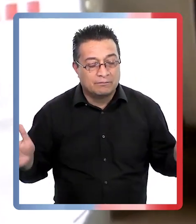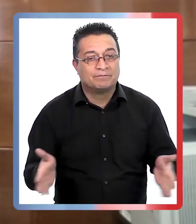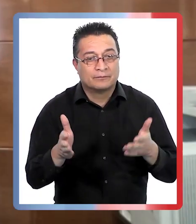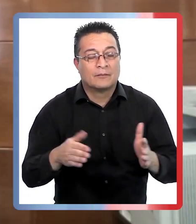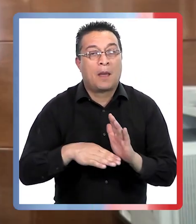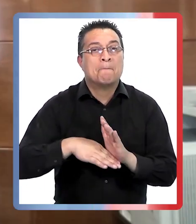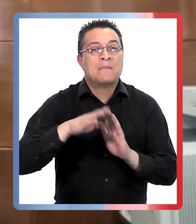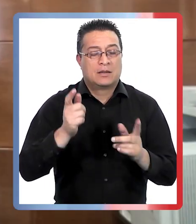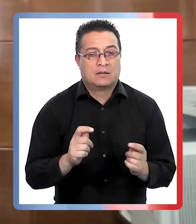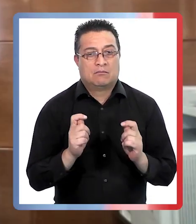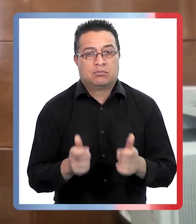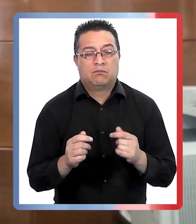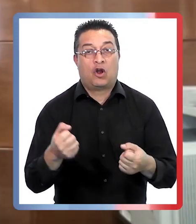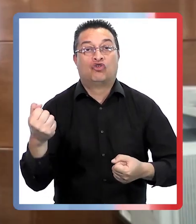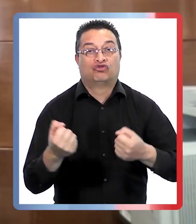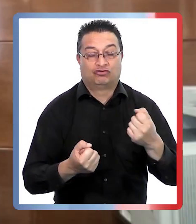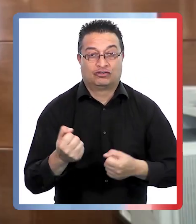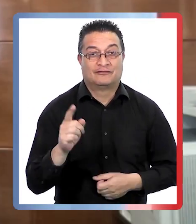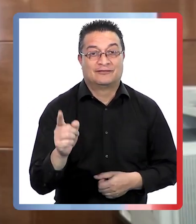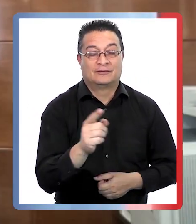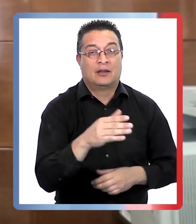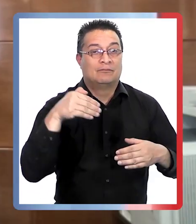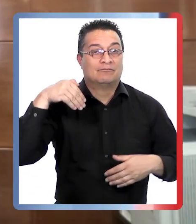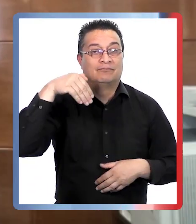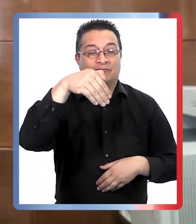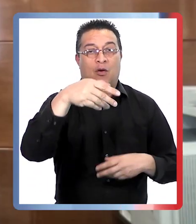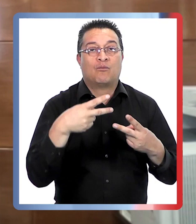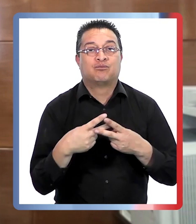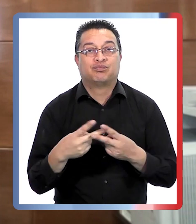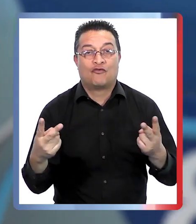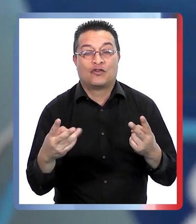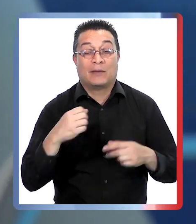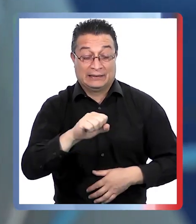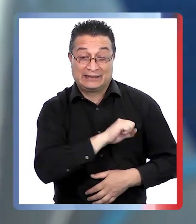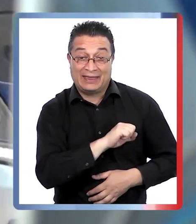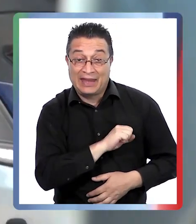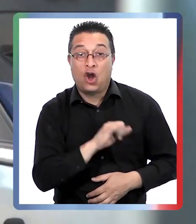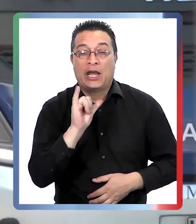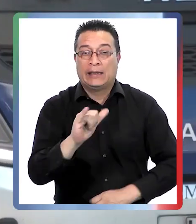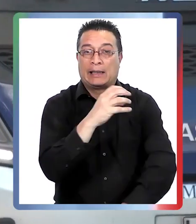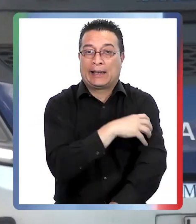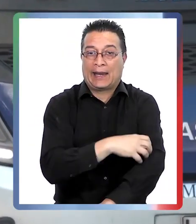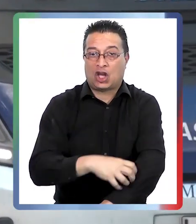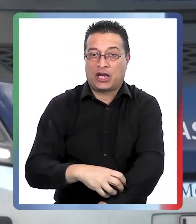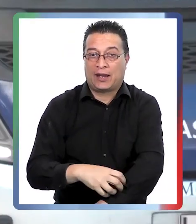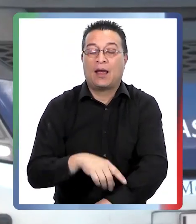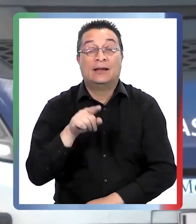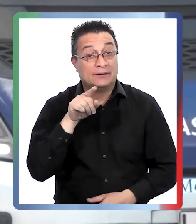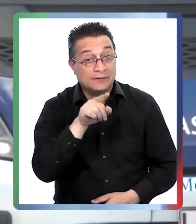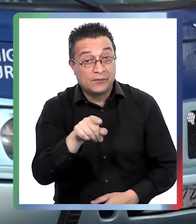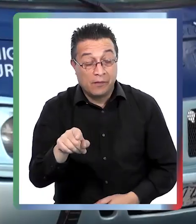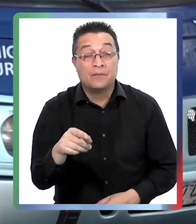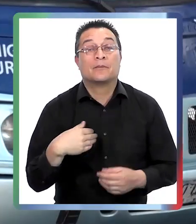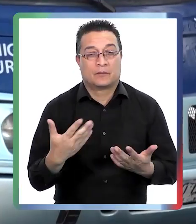generar mayor capacidad de conductores y conductoras para el transporte público. tanto en Santiago como en regiones. Y